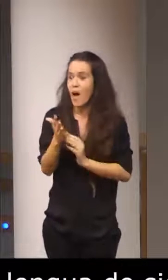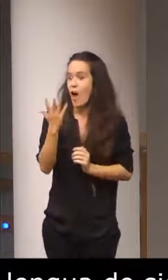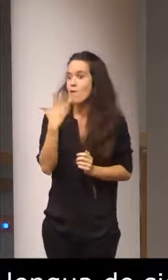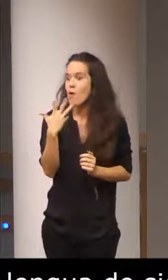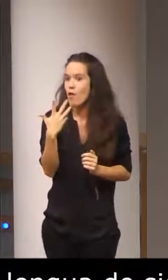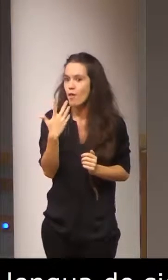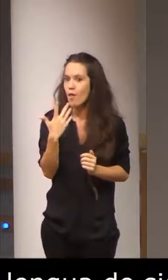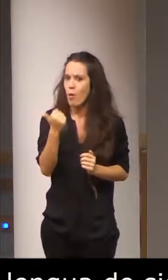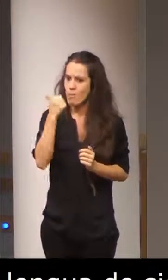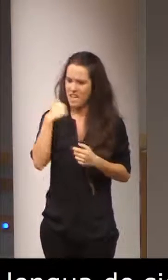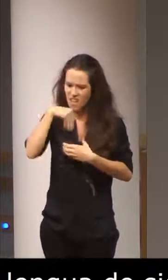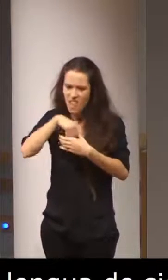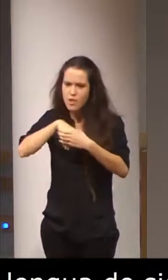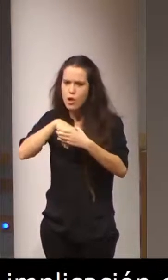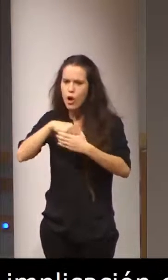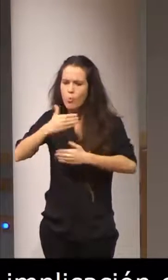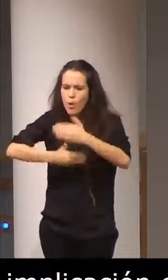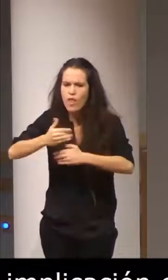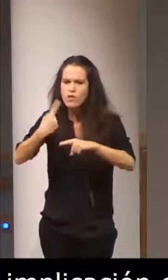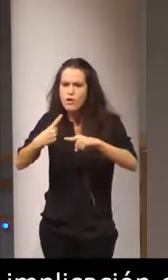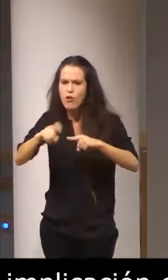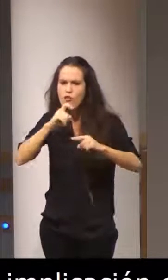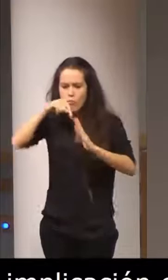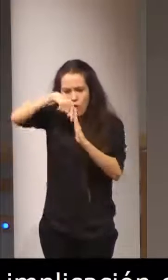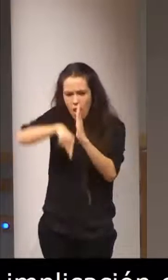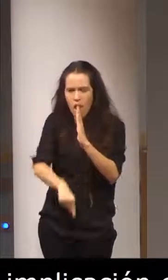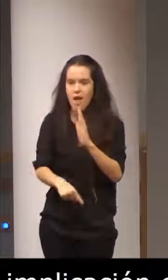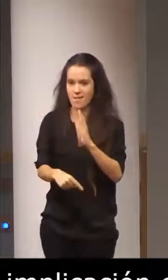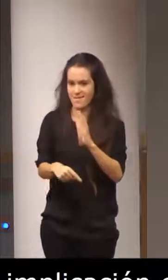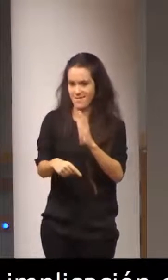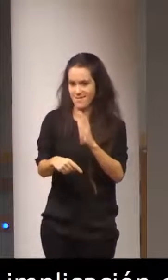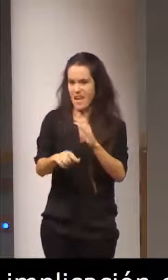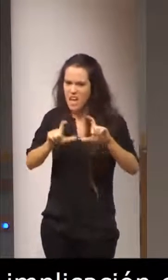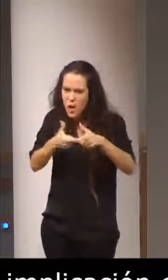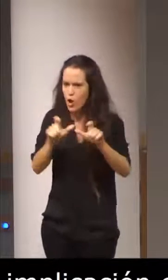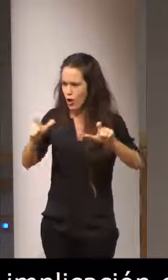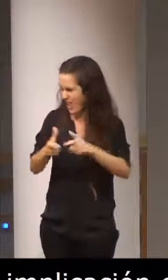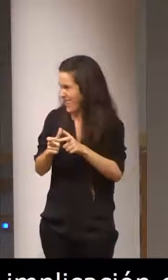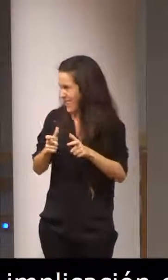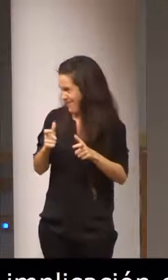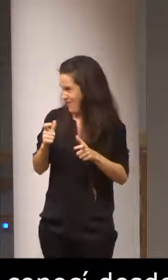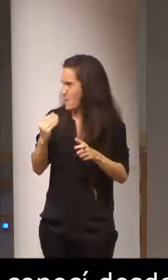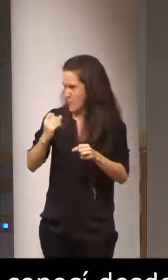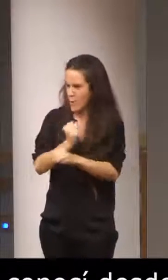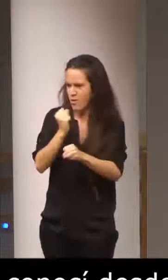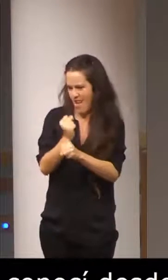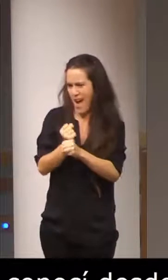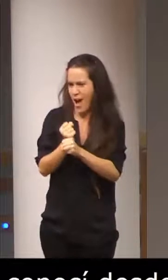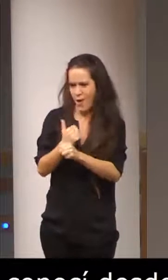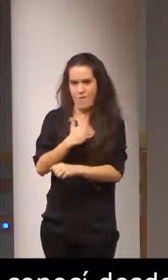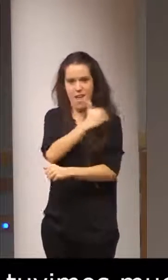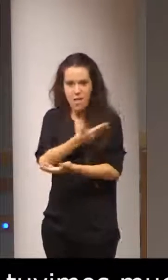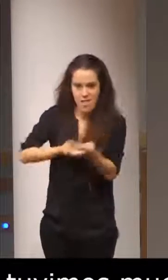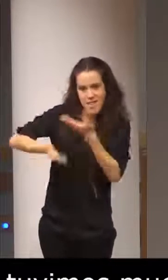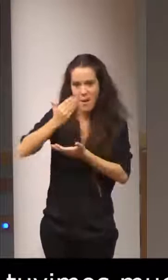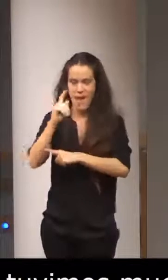desde dentro cómo se gestó y tuvimos muchas reuniones y mucho trabajo conjunto para llevarlo